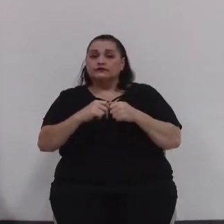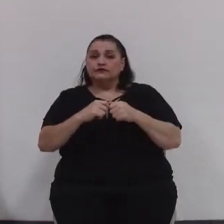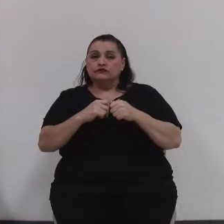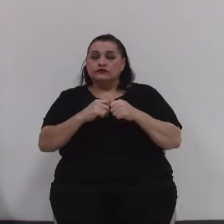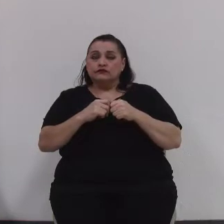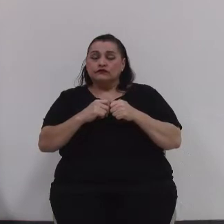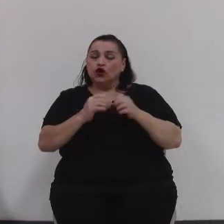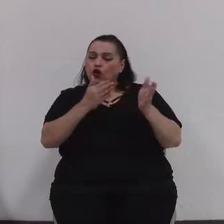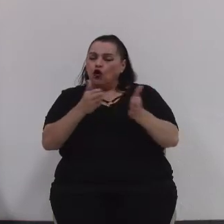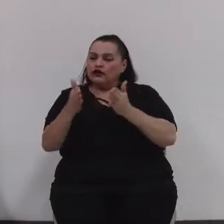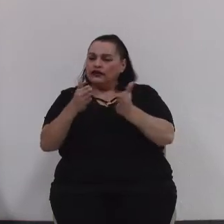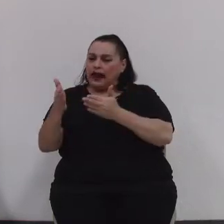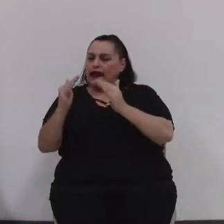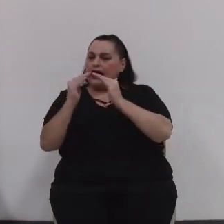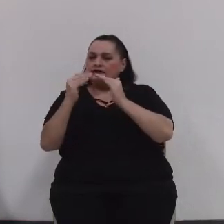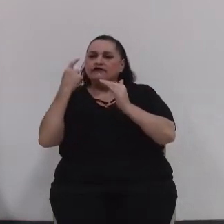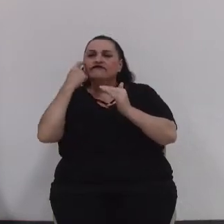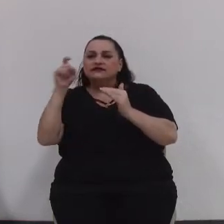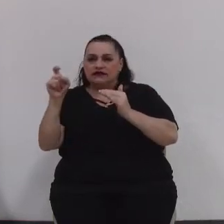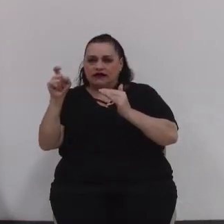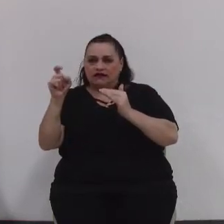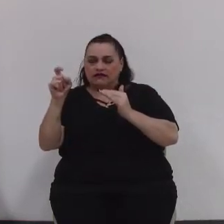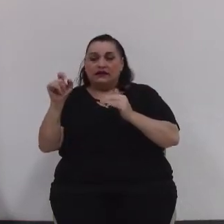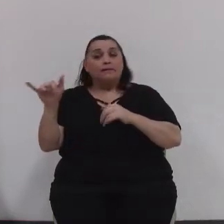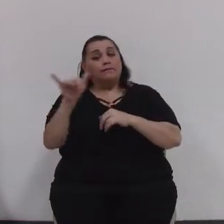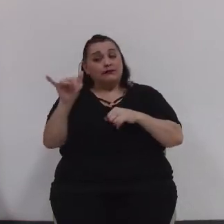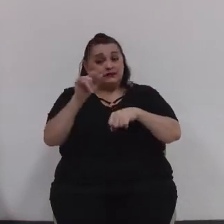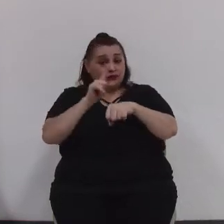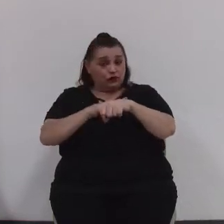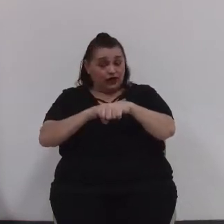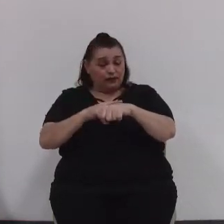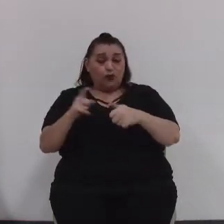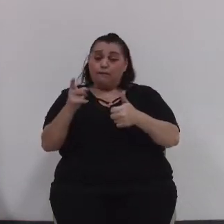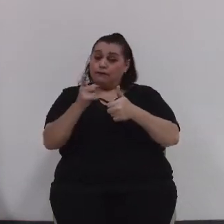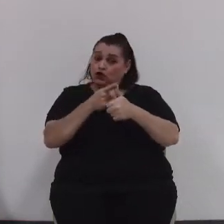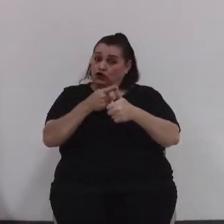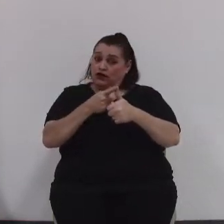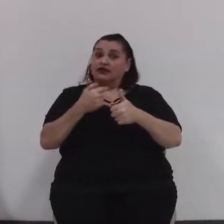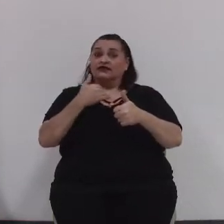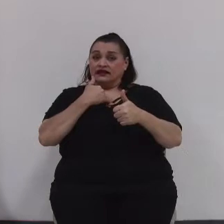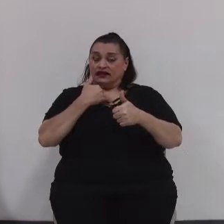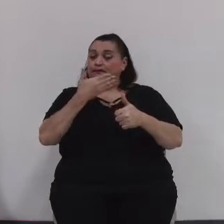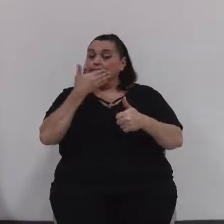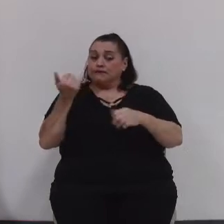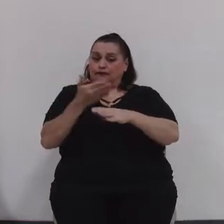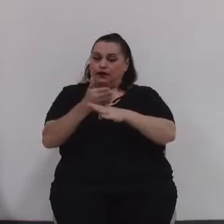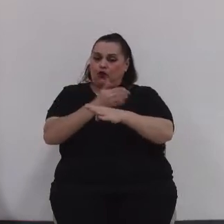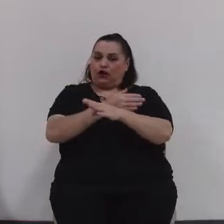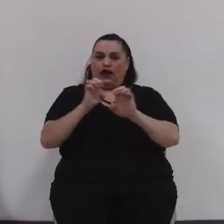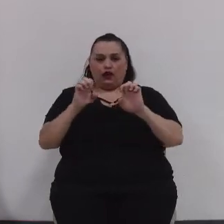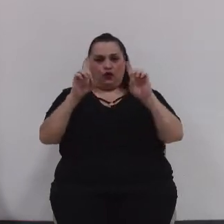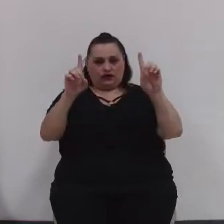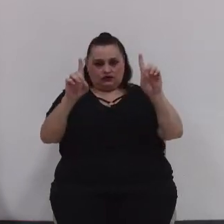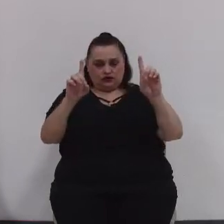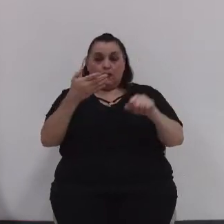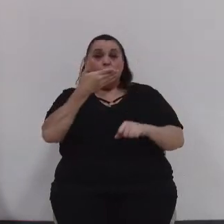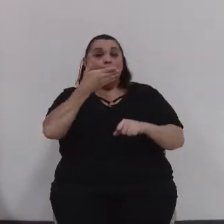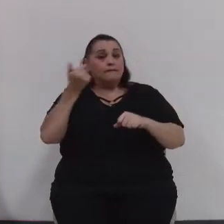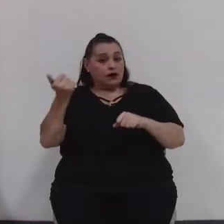de ordenar la casa fiscal, pero al mismo tiempo la prioridad que tiene de mejorar la educación, de